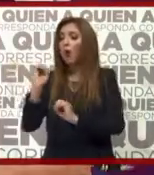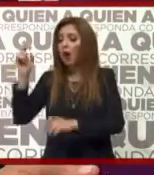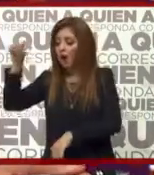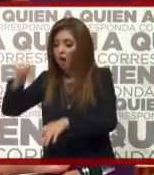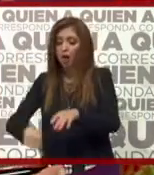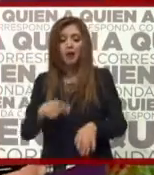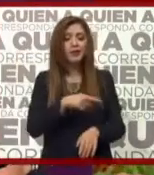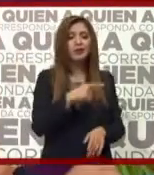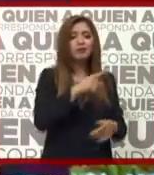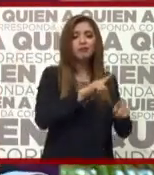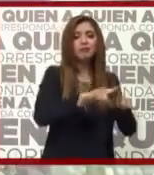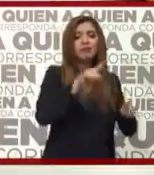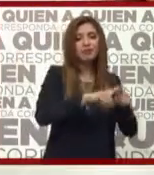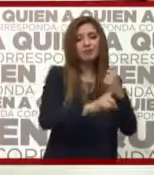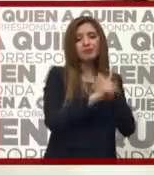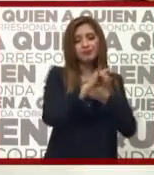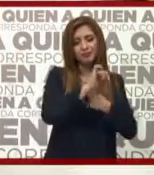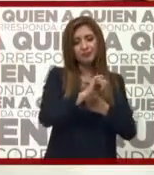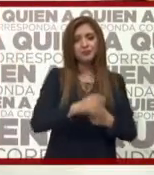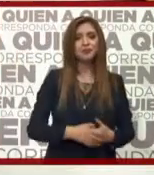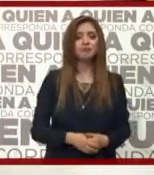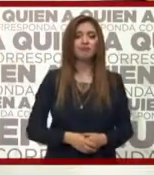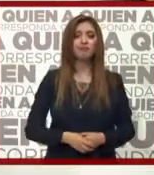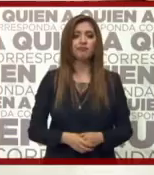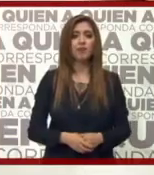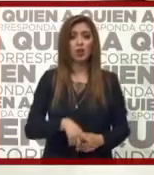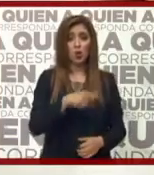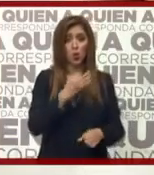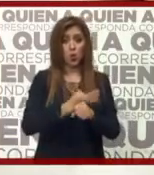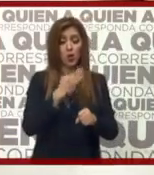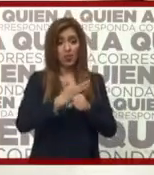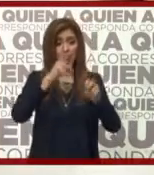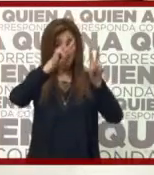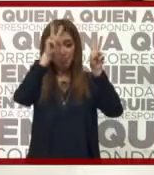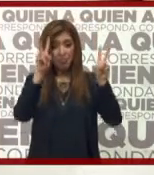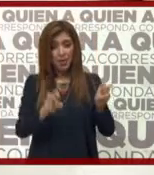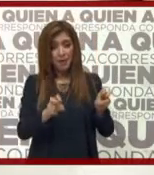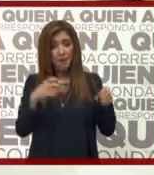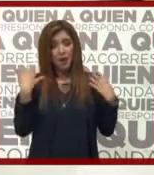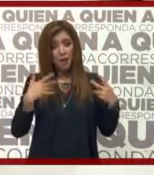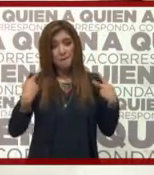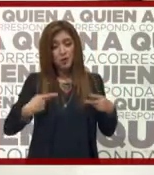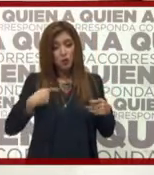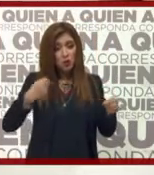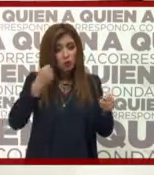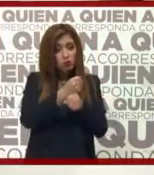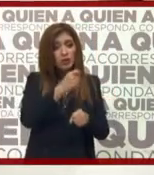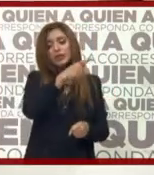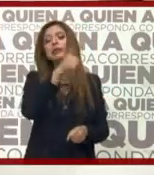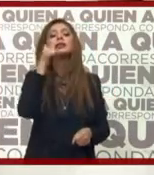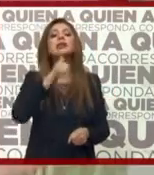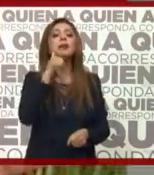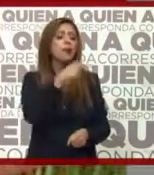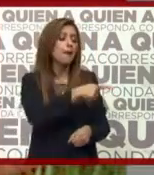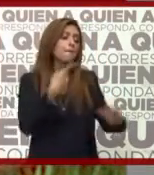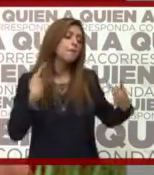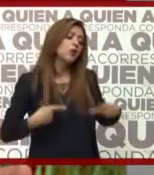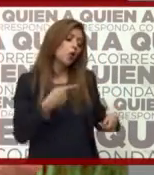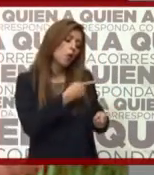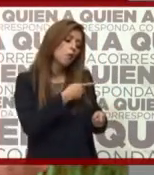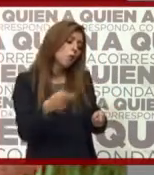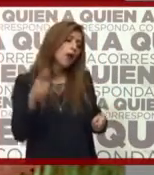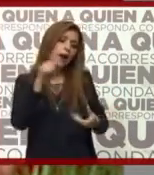está tocando un tema muy delicado que sobre el agresor siempre hay una víctima es a quién defendemos las leyes